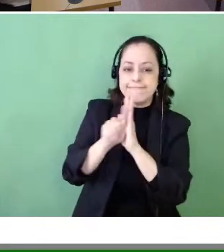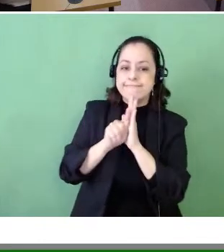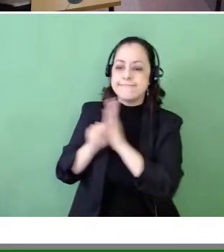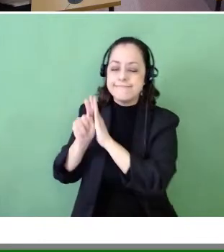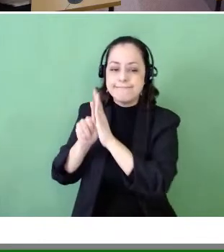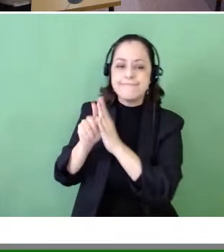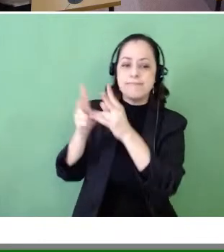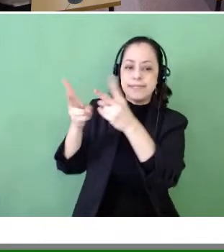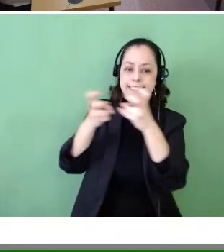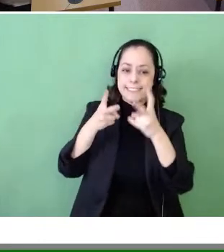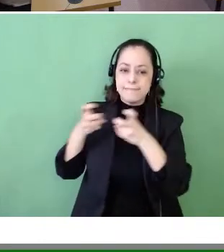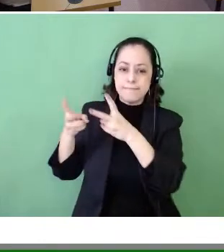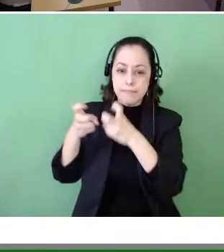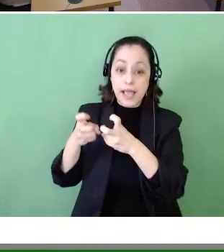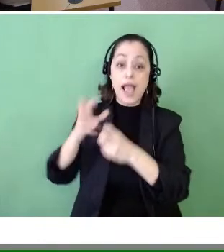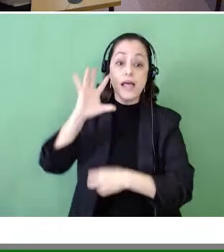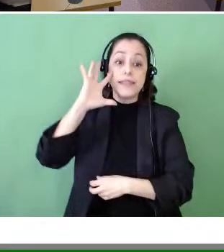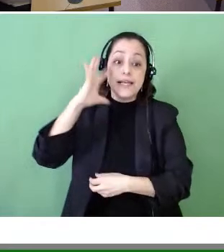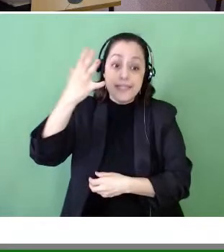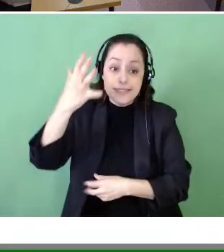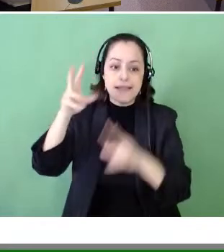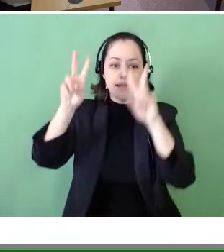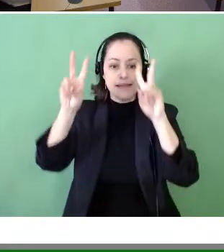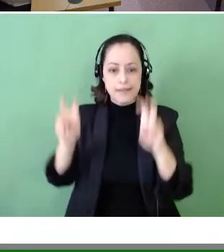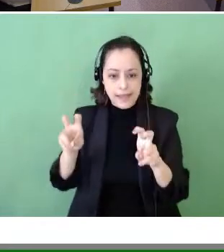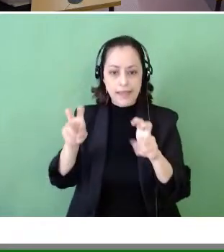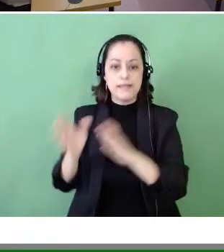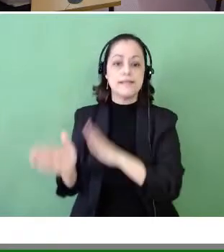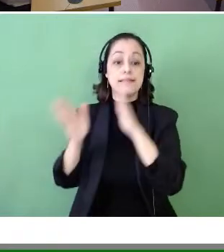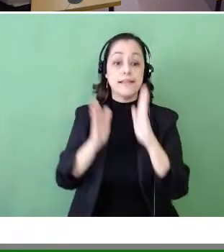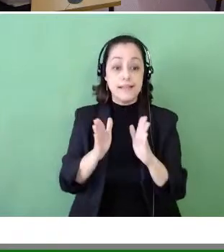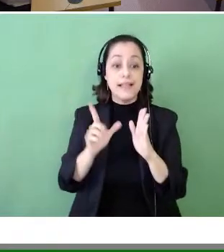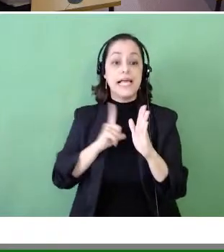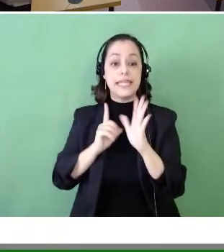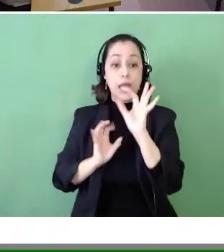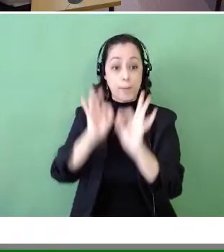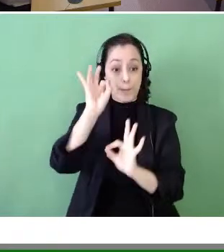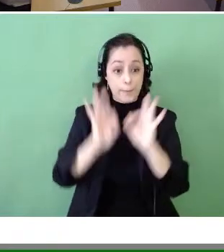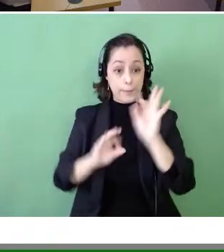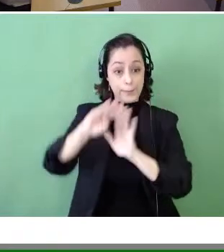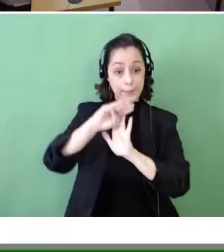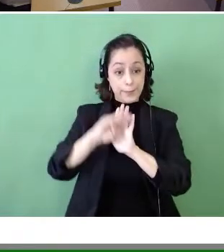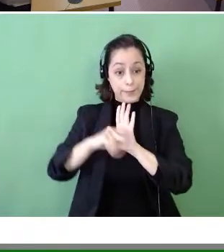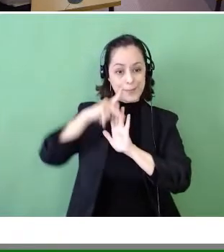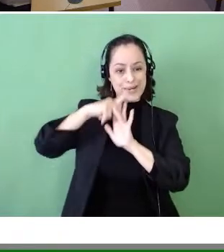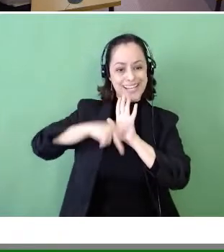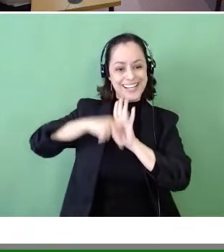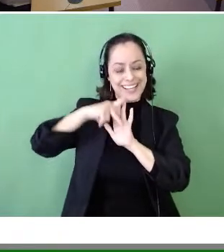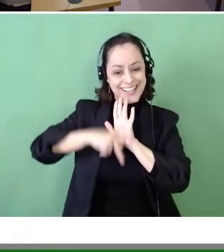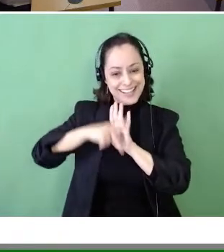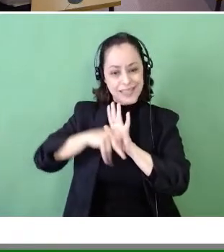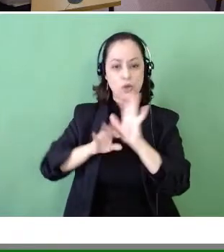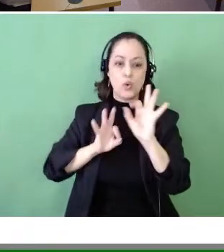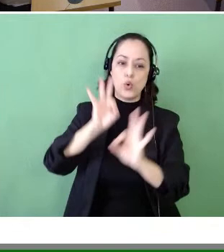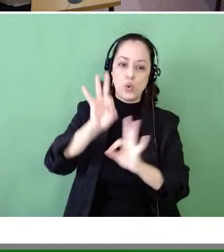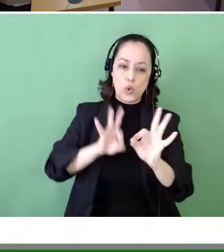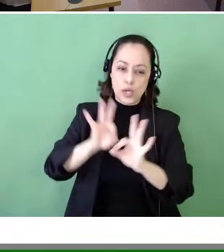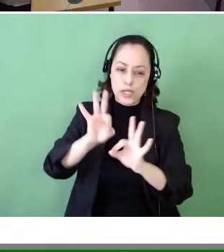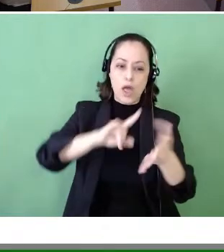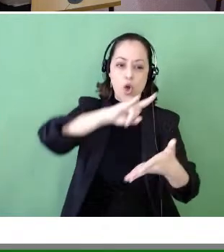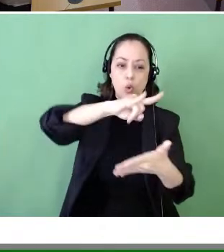elegimos el tema y fuimos a la etapa de planificación, que es la segunda, y que fuimos organizar